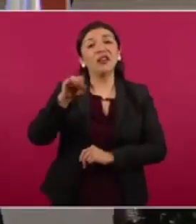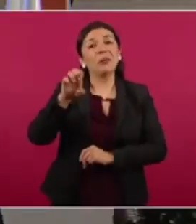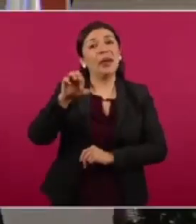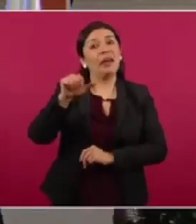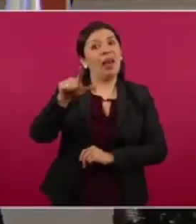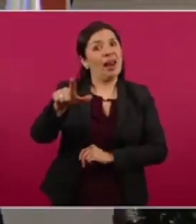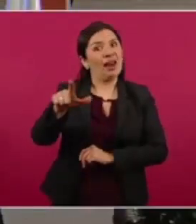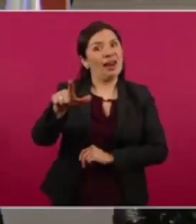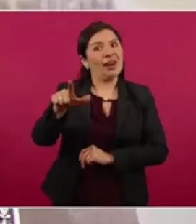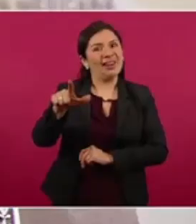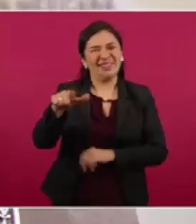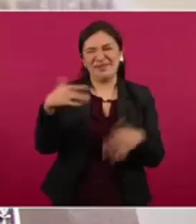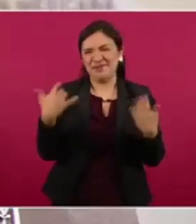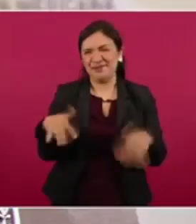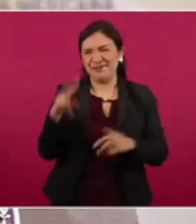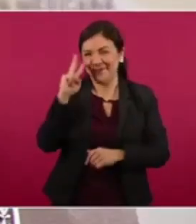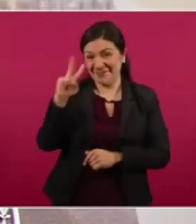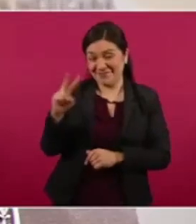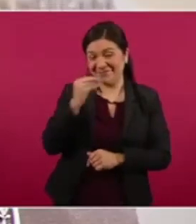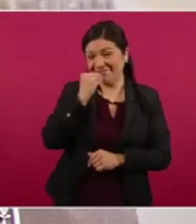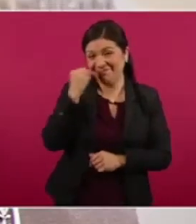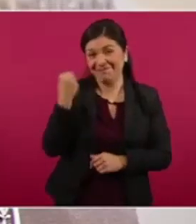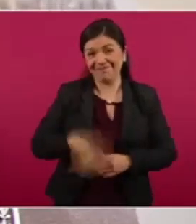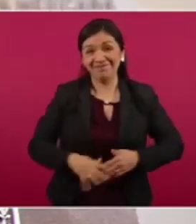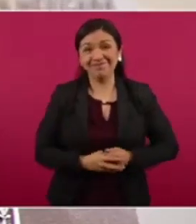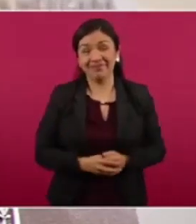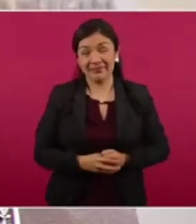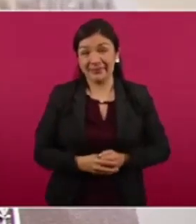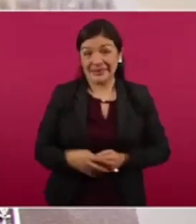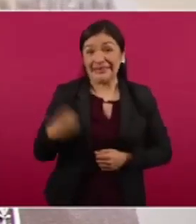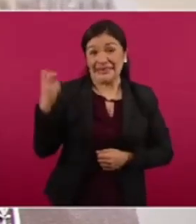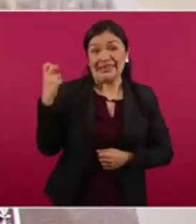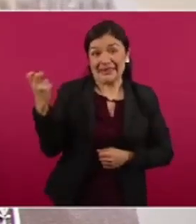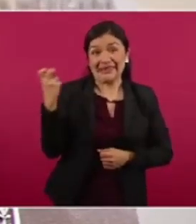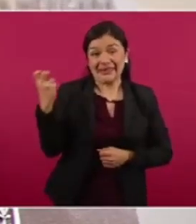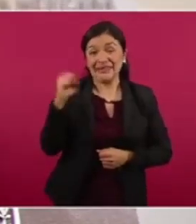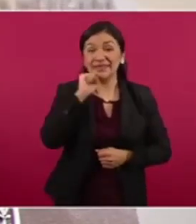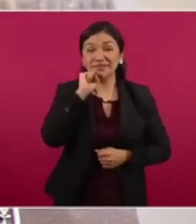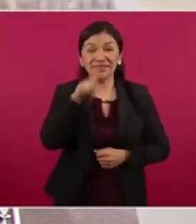Está buenísima. Pues esto es.